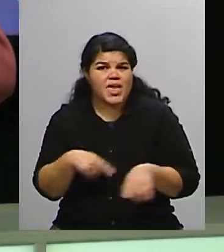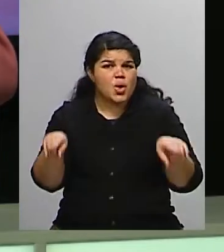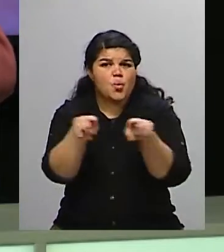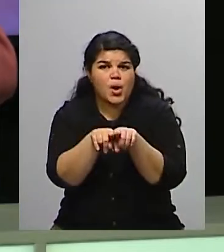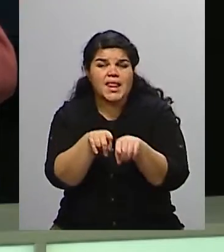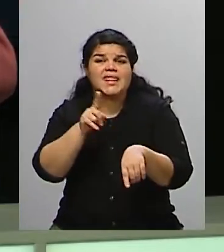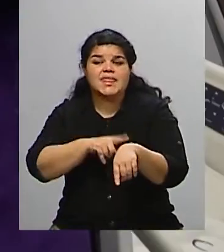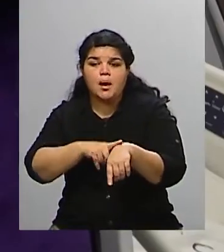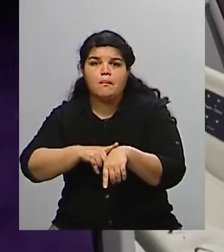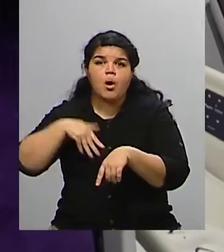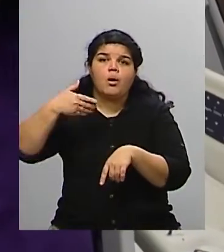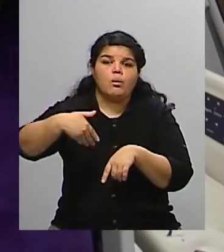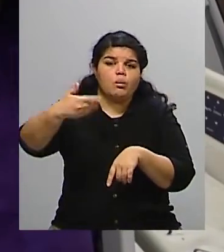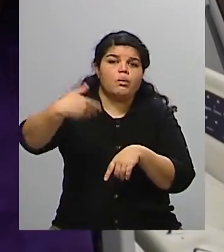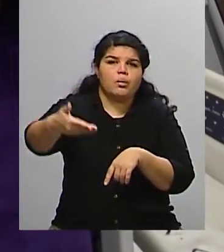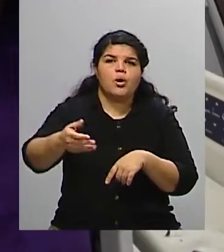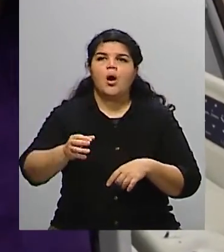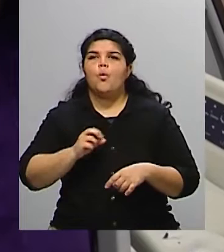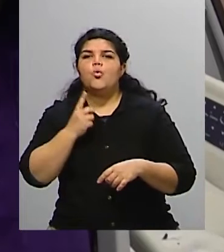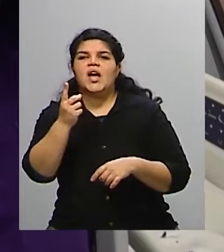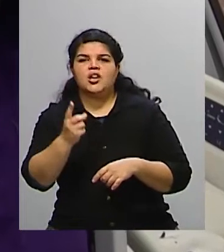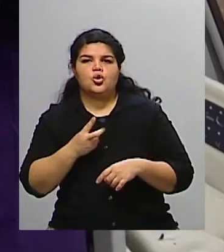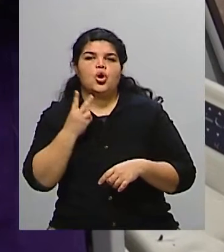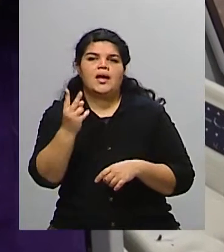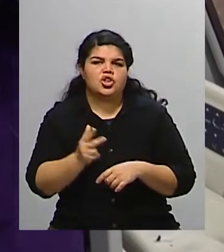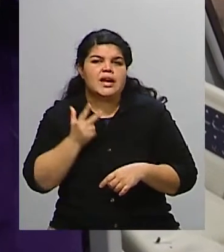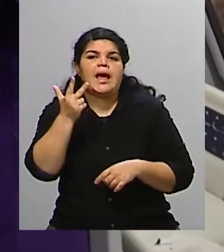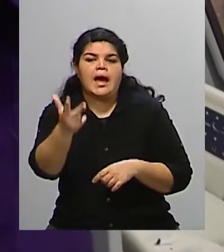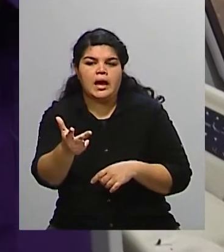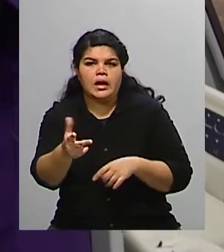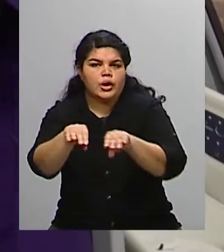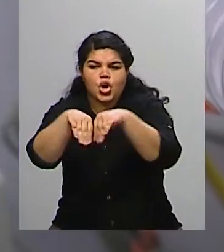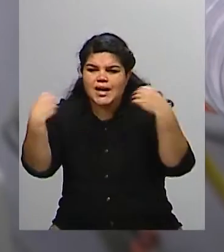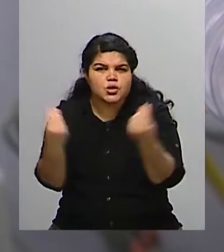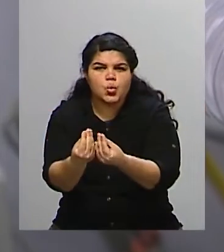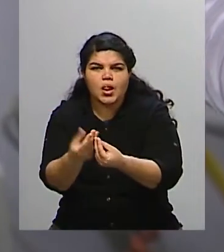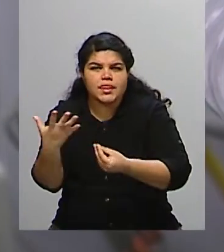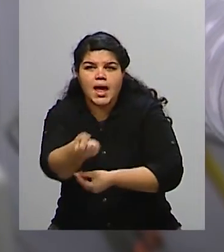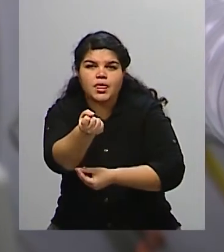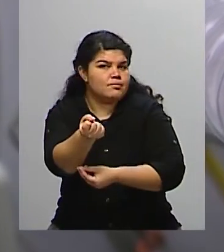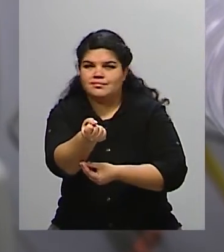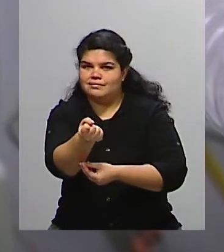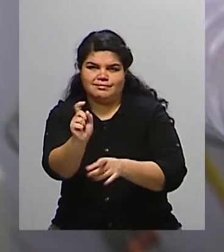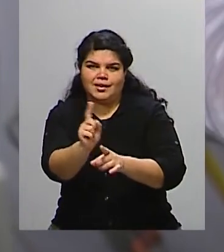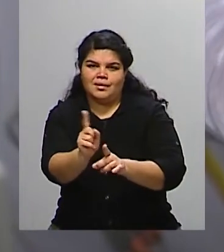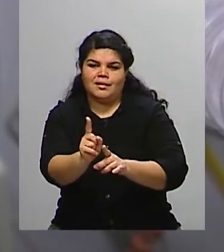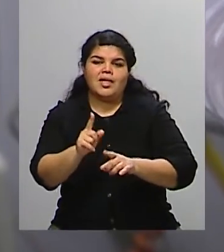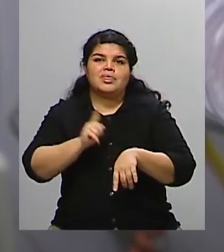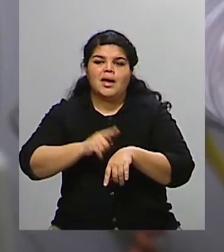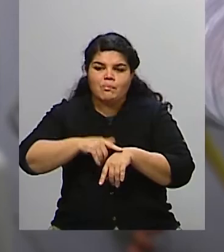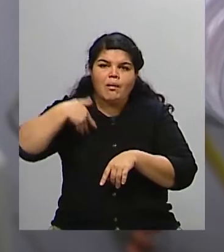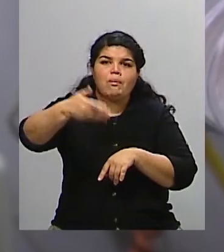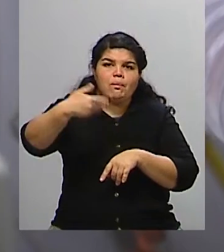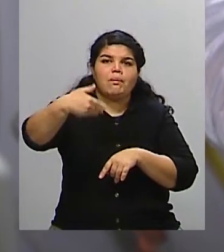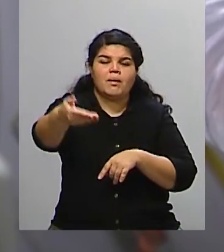sea, los resultados en salud no se ven en 1 año, en 2 años, en 3 años. Tal cual. Se ven a largo plazo. Entonces cuesta involucrar recursos hoy para tener un